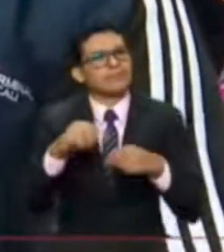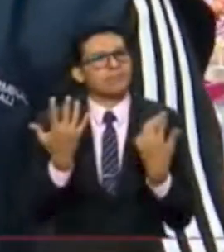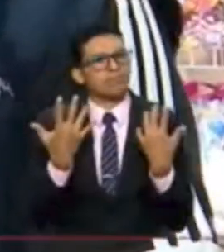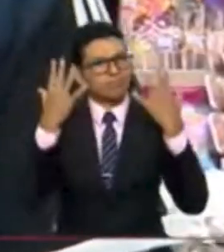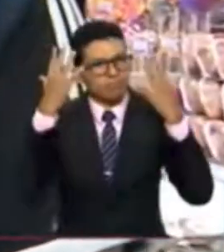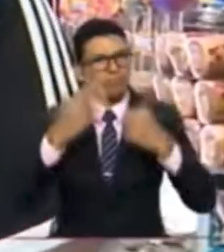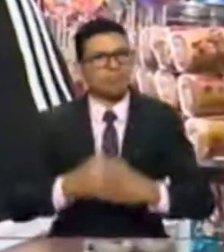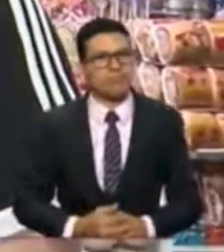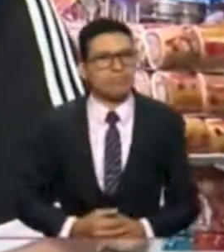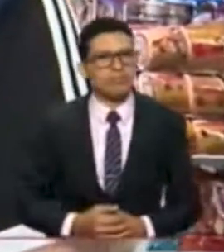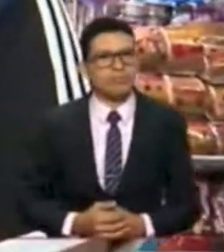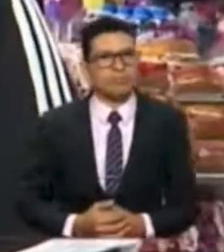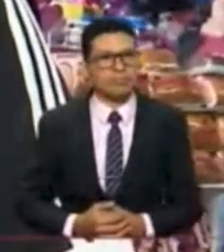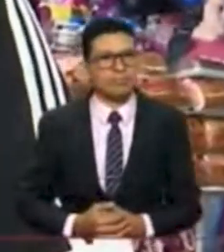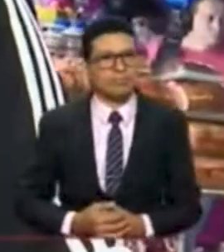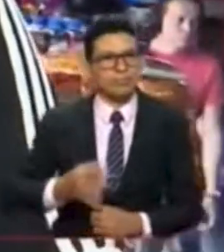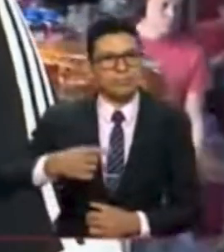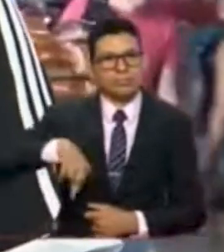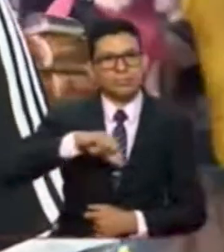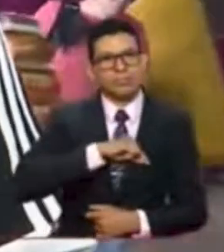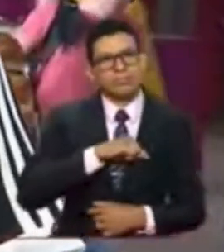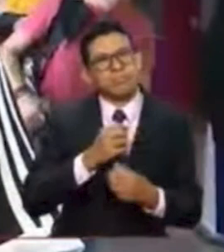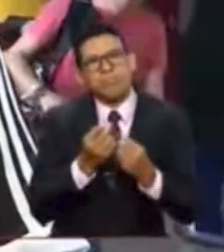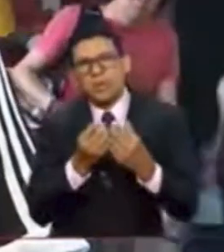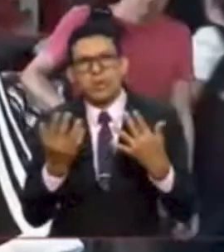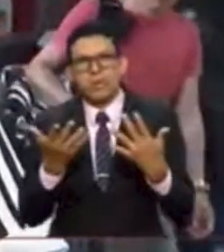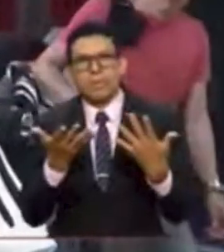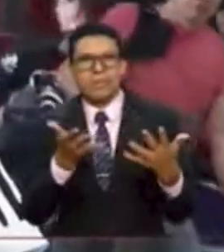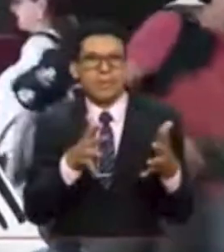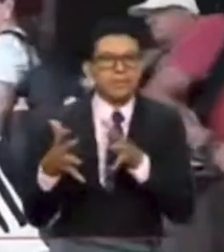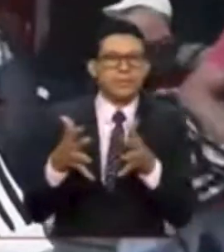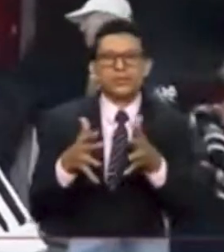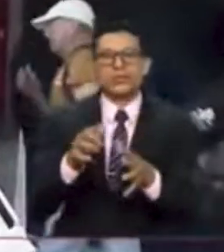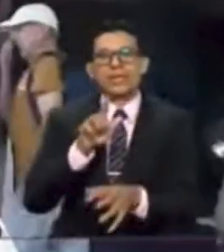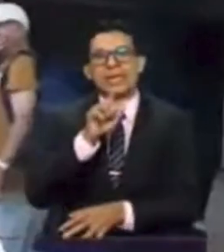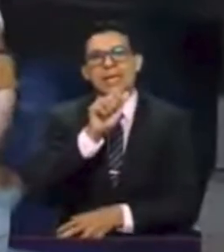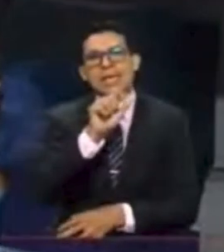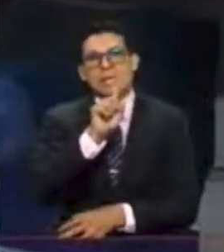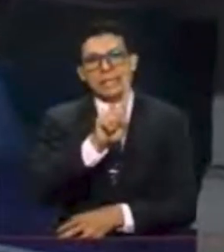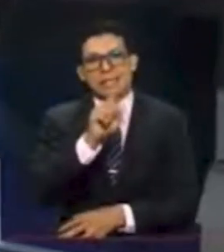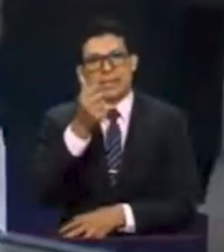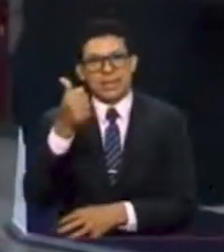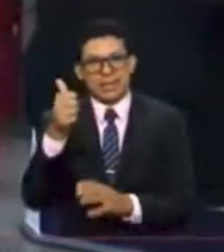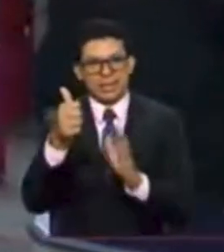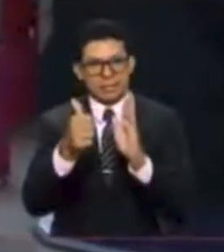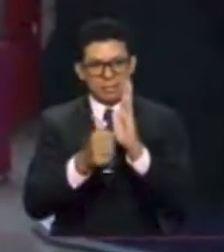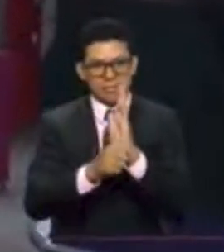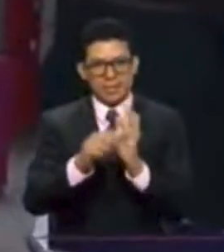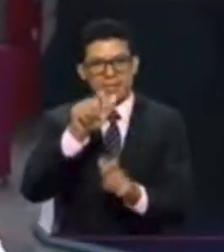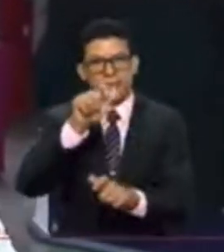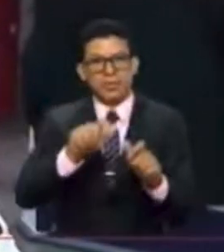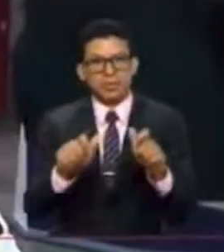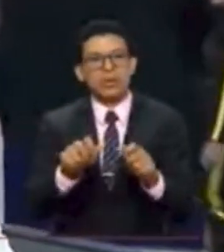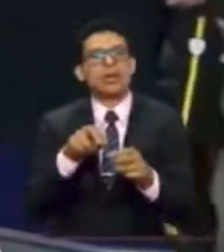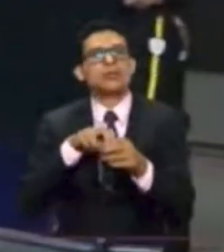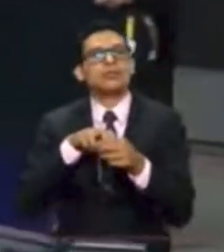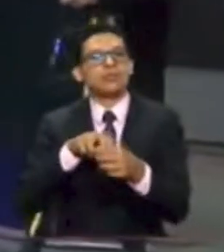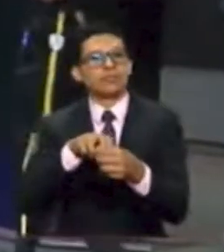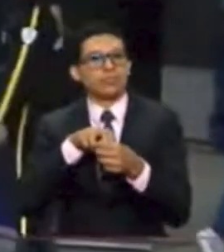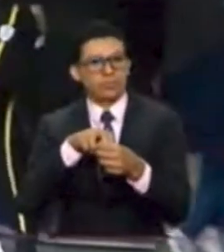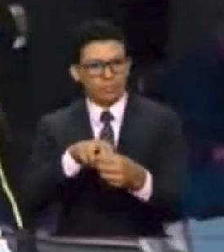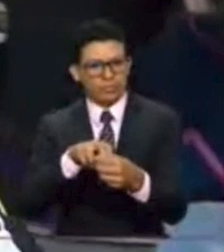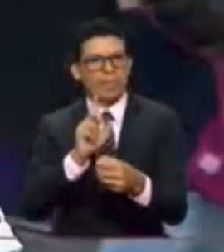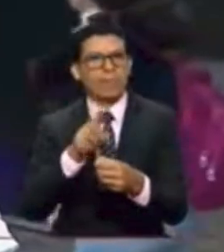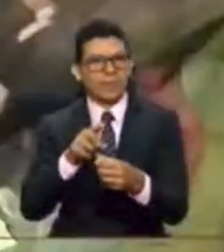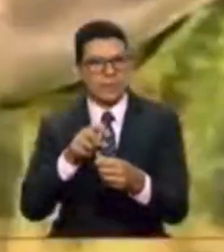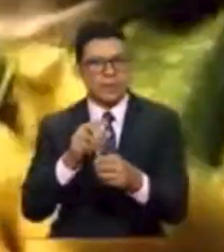Álvarez? Bueno, nosotros tenemos un cálculo de unas 110 mil personas que se van a movilizar en el transporte intermunicipal de